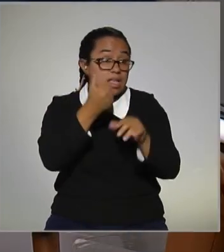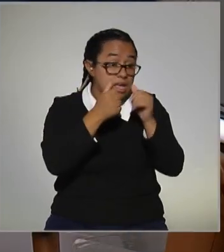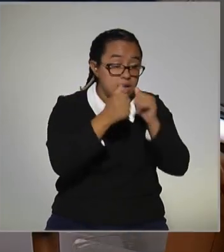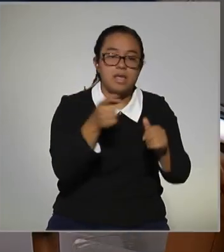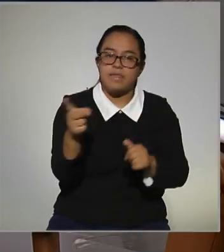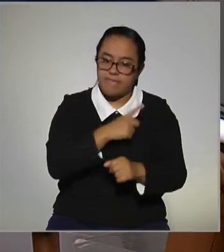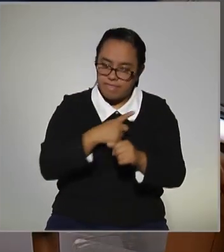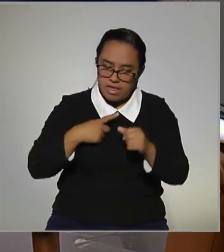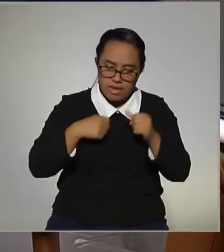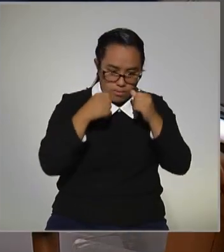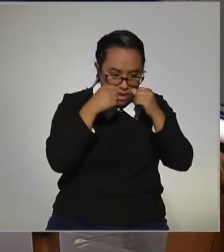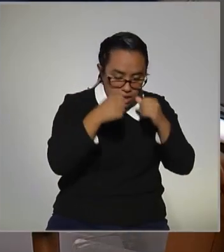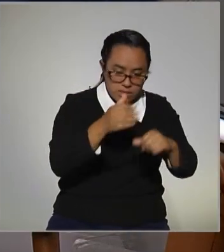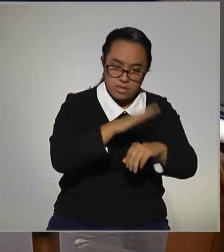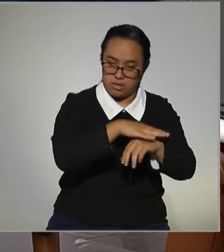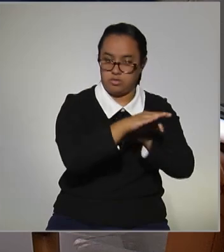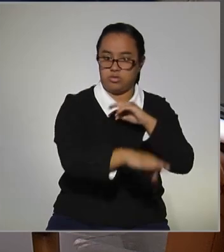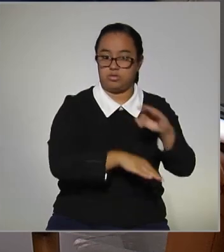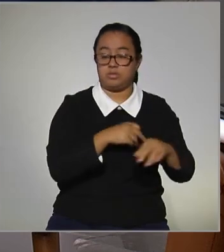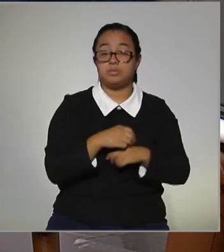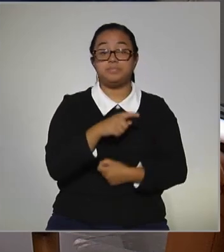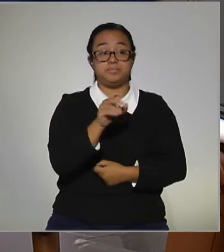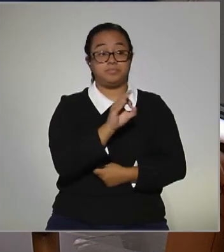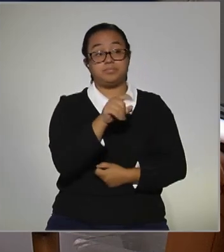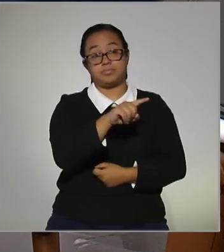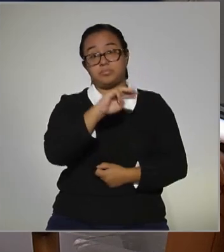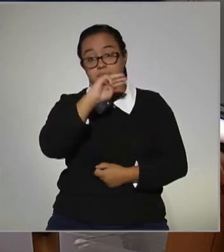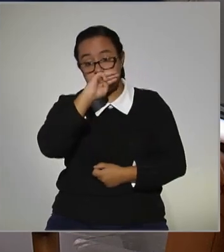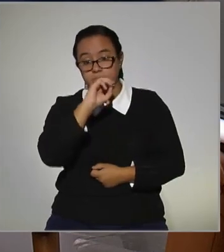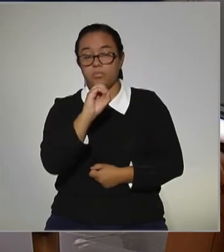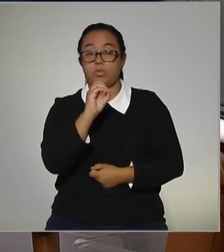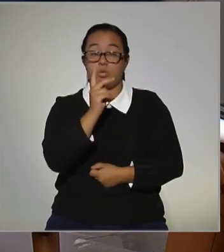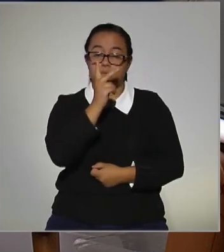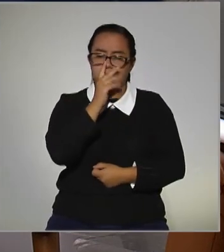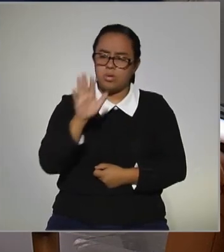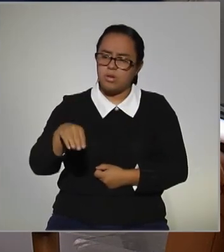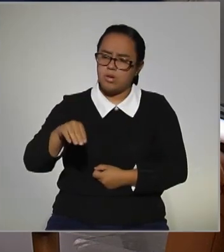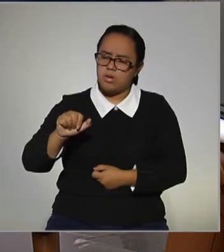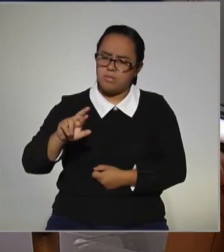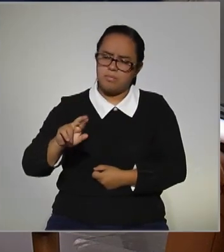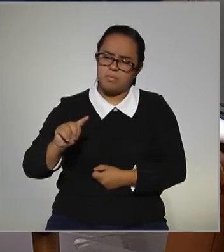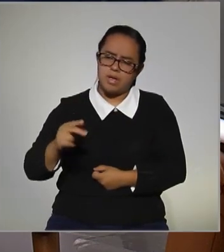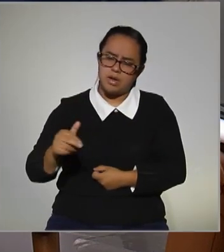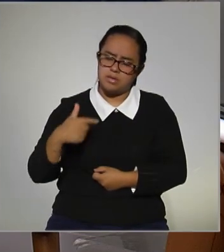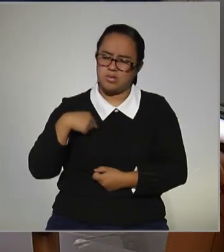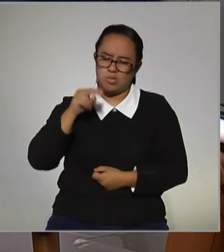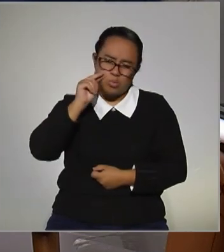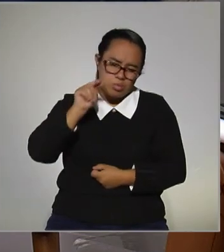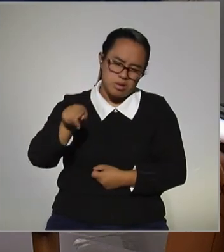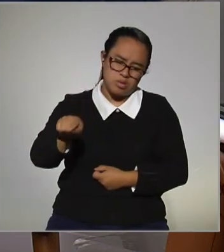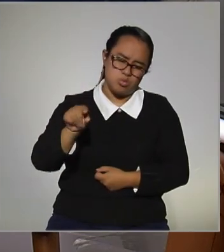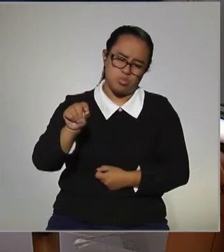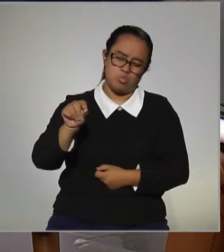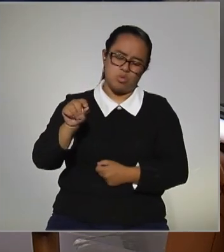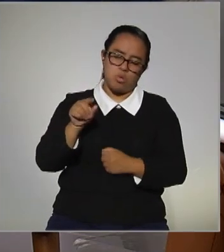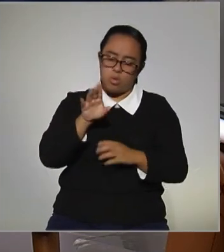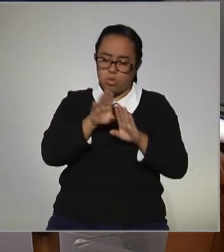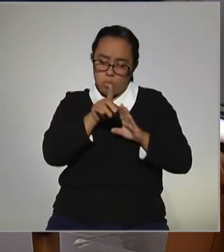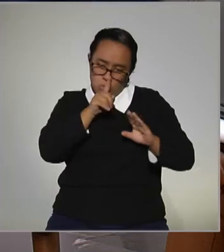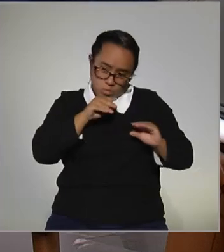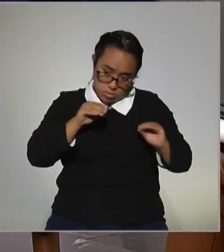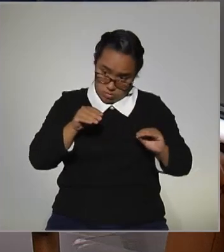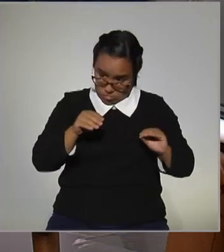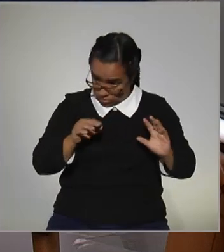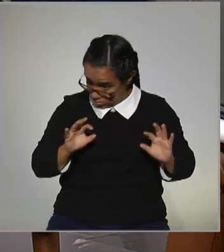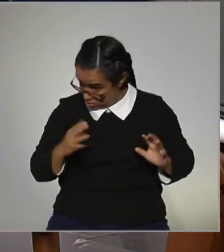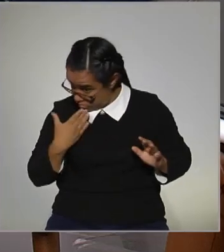¿no? El hecho de que la mamá o el papá diga, oye Marta, he notado que estás un poquito más reservada, ¿todo bien? El